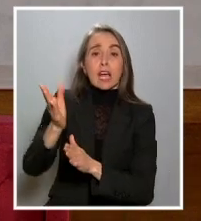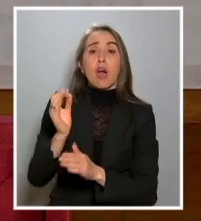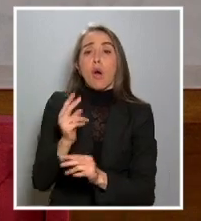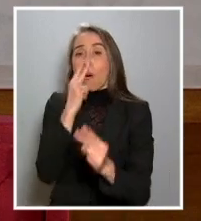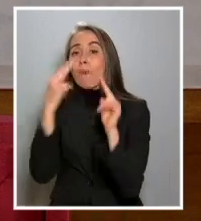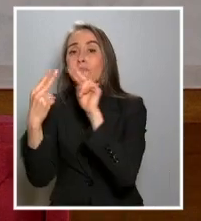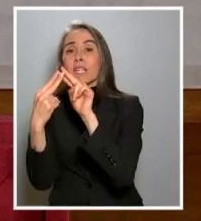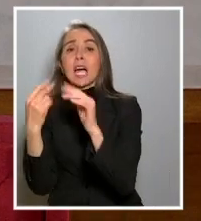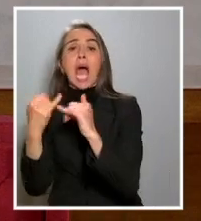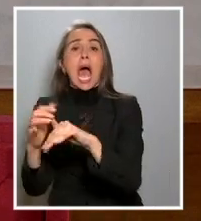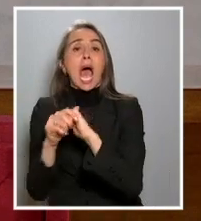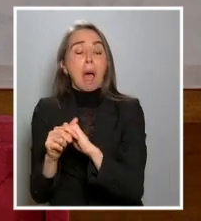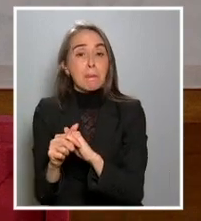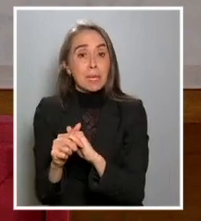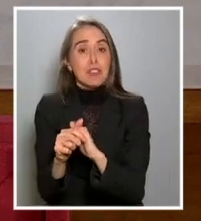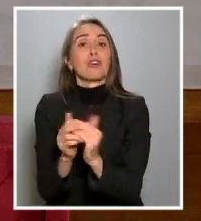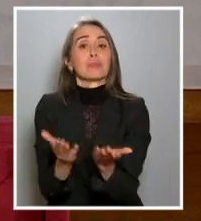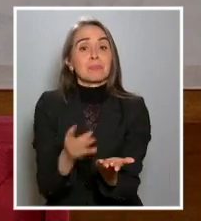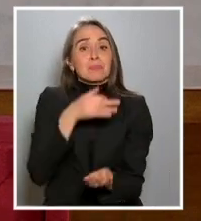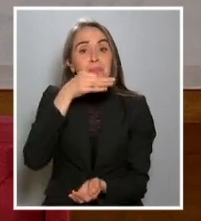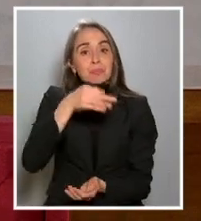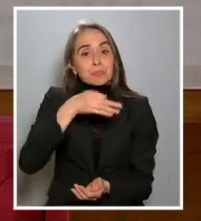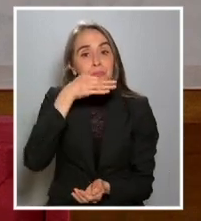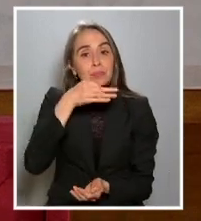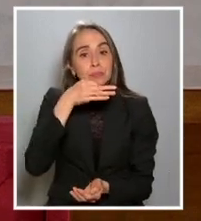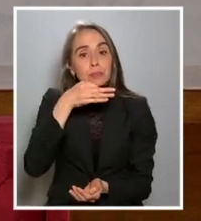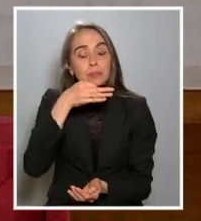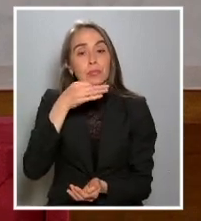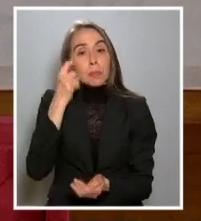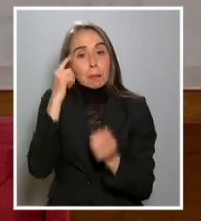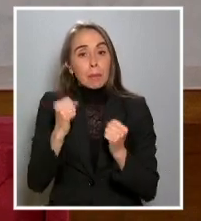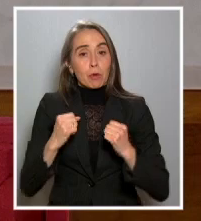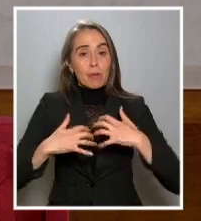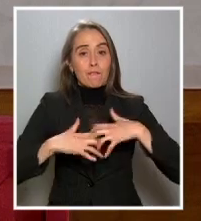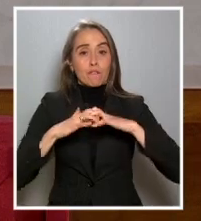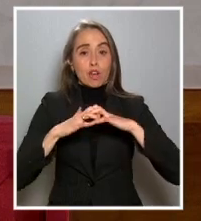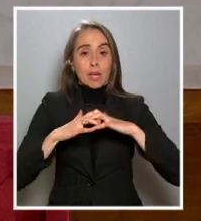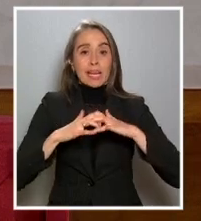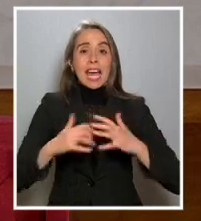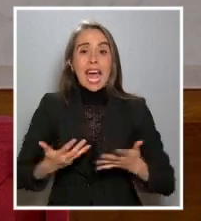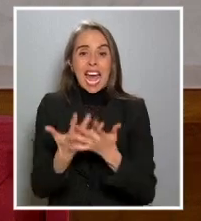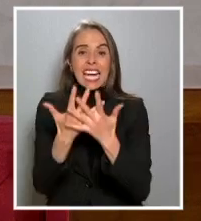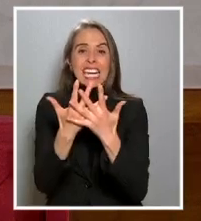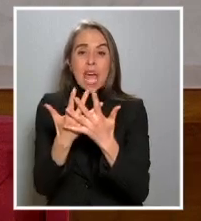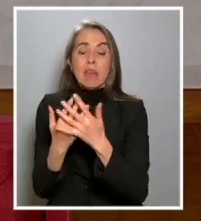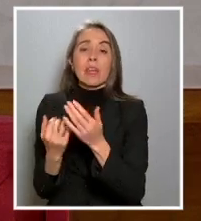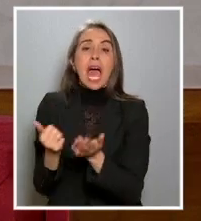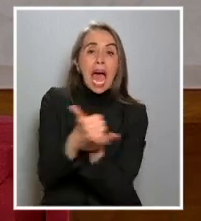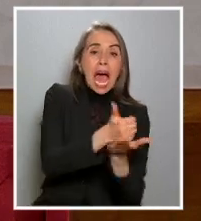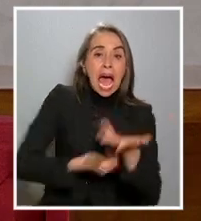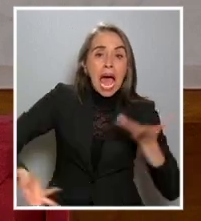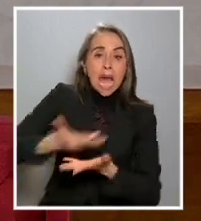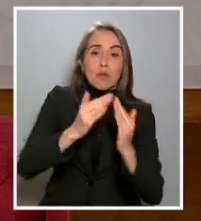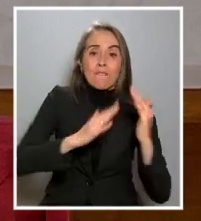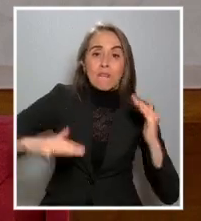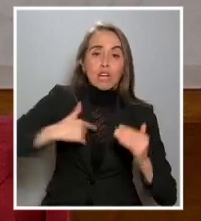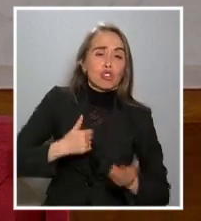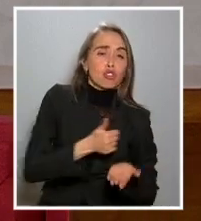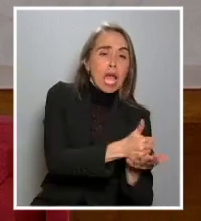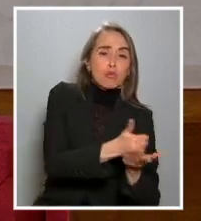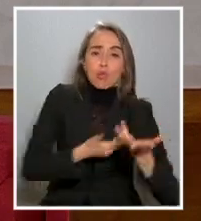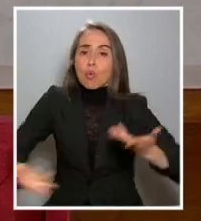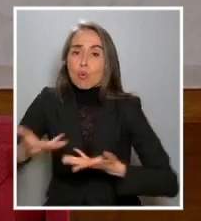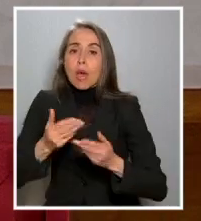amiga. Y quiero contarles que para poder fortalecer las redes de colaboración que se van tejiendo a nivel barrial,